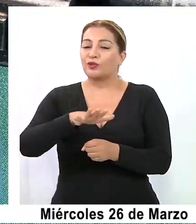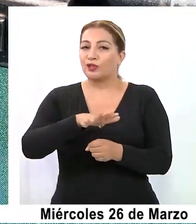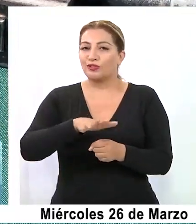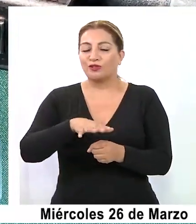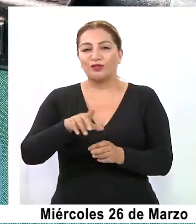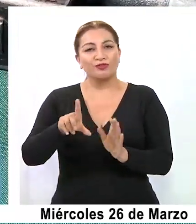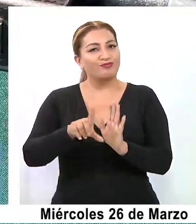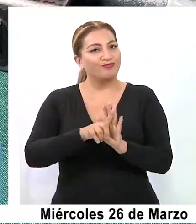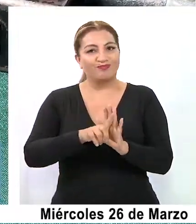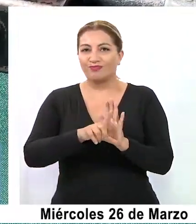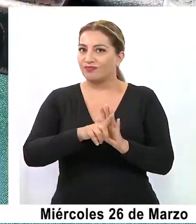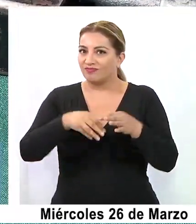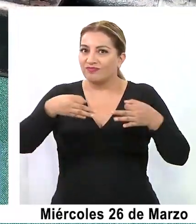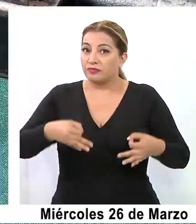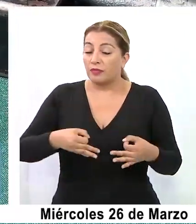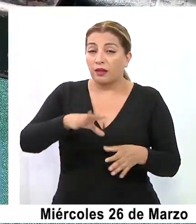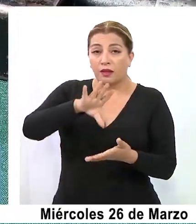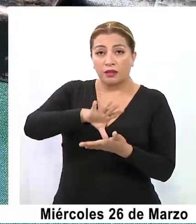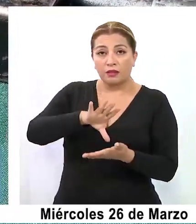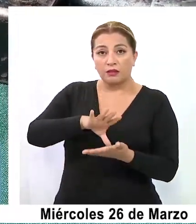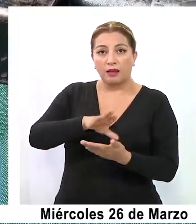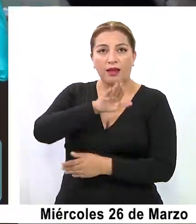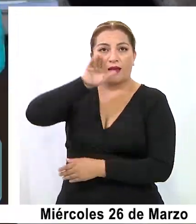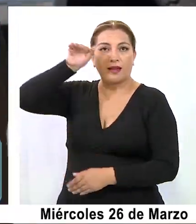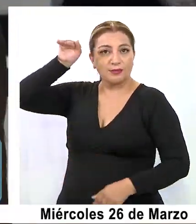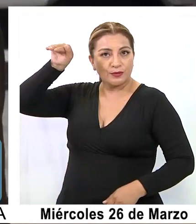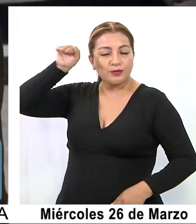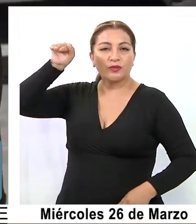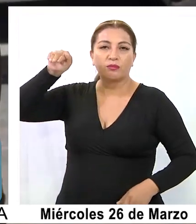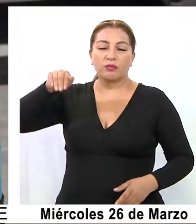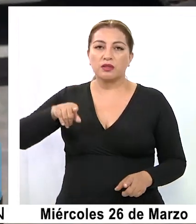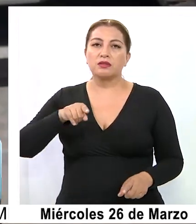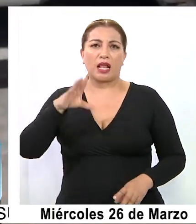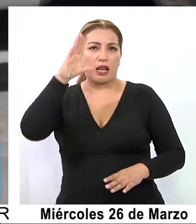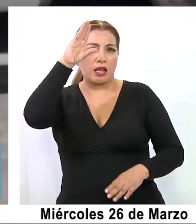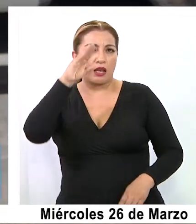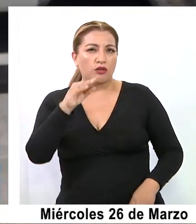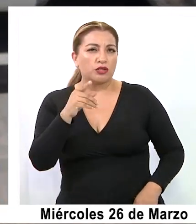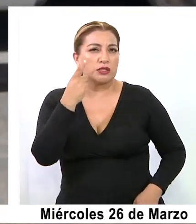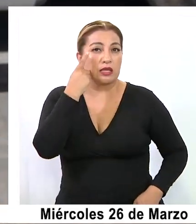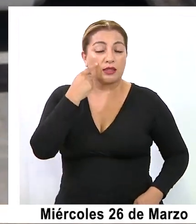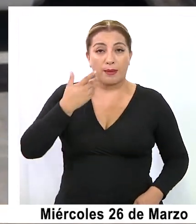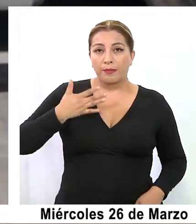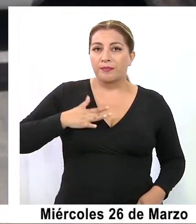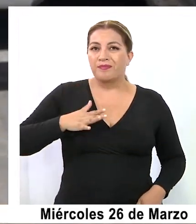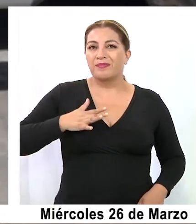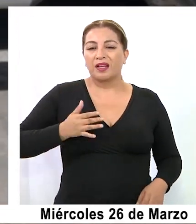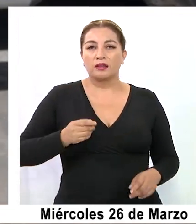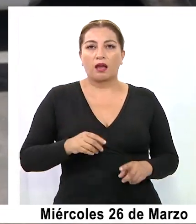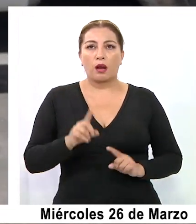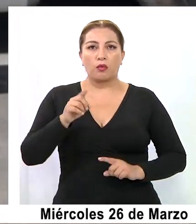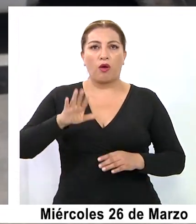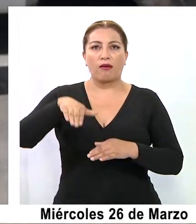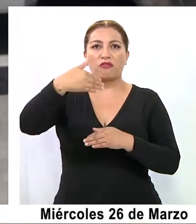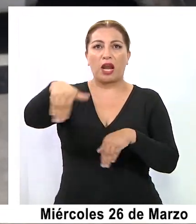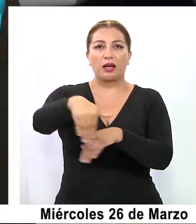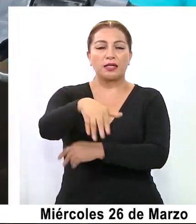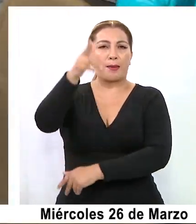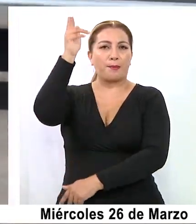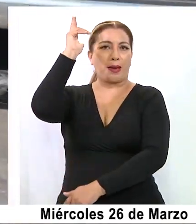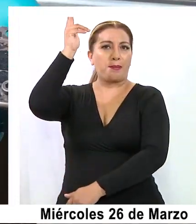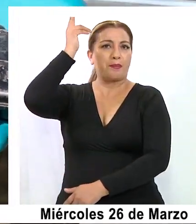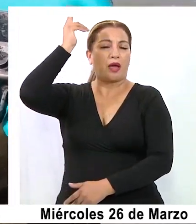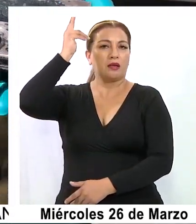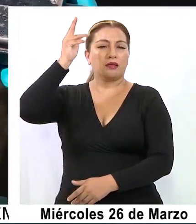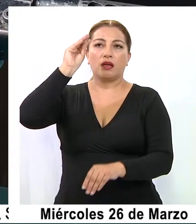irregular en el país, quienes en la comuna de Alto Hospicio durante la noche del martes efectuaban disparos, los que